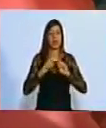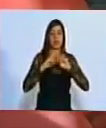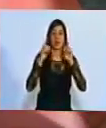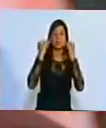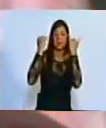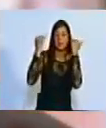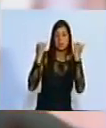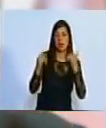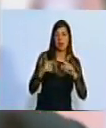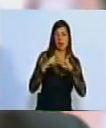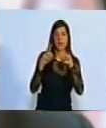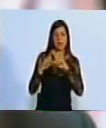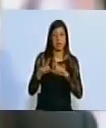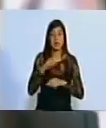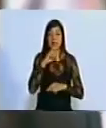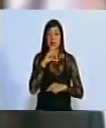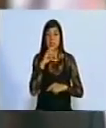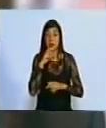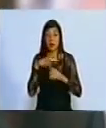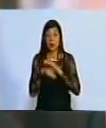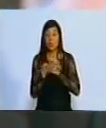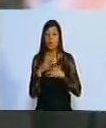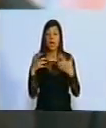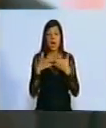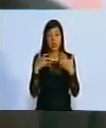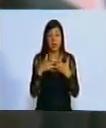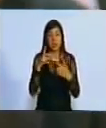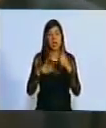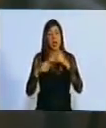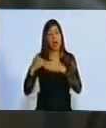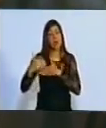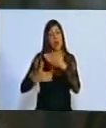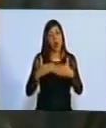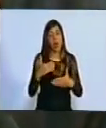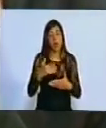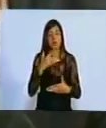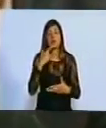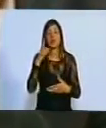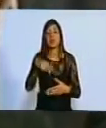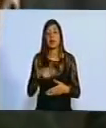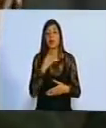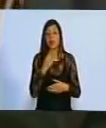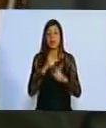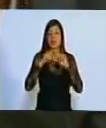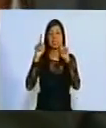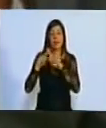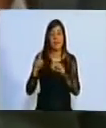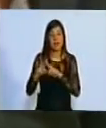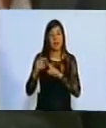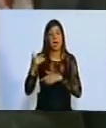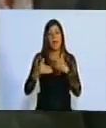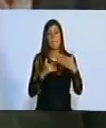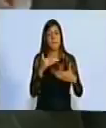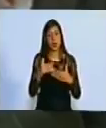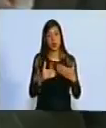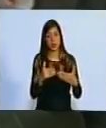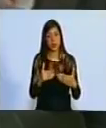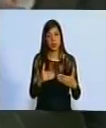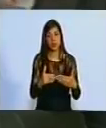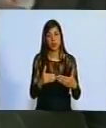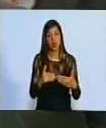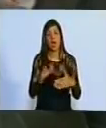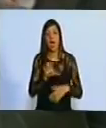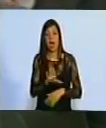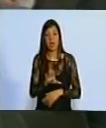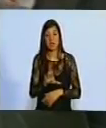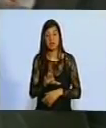ideas, la complejidad de la guerra y las consecuencias, así como los distintos procesos que la